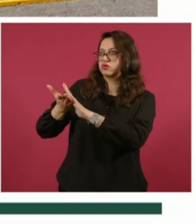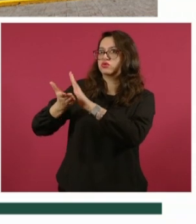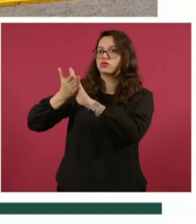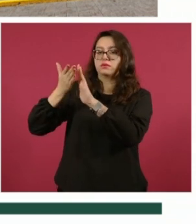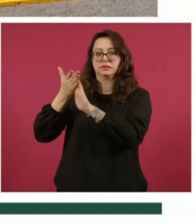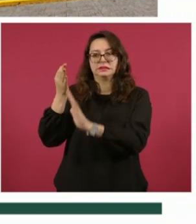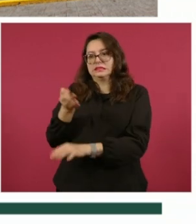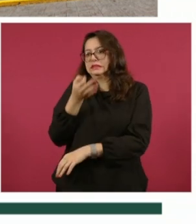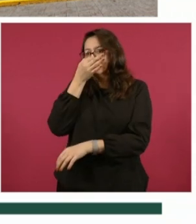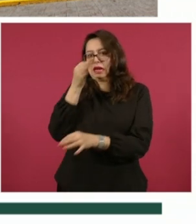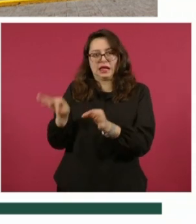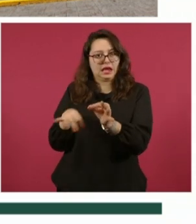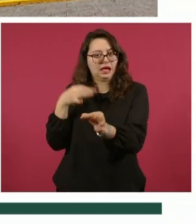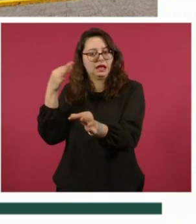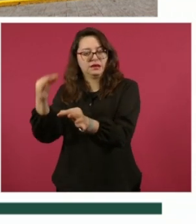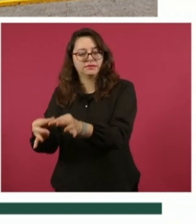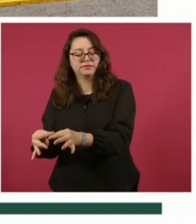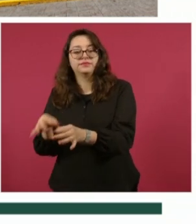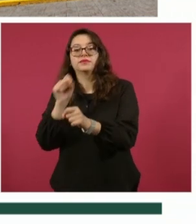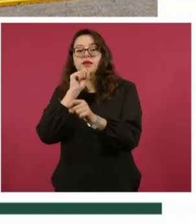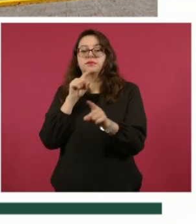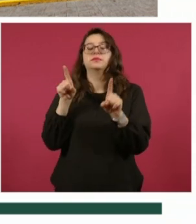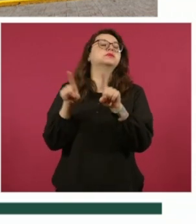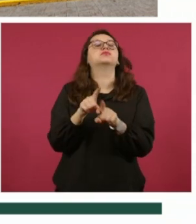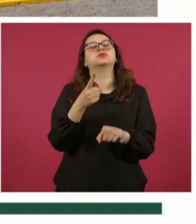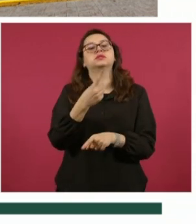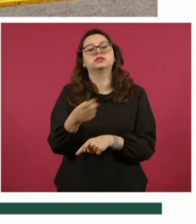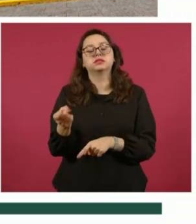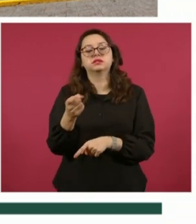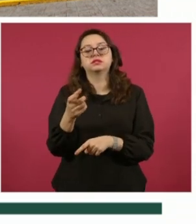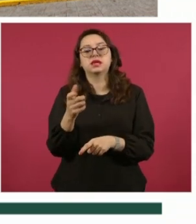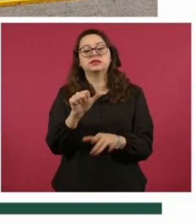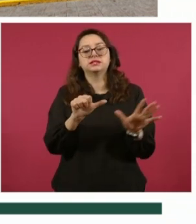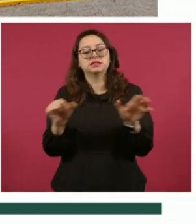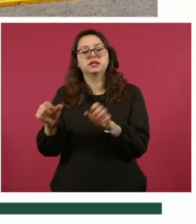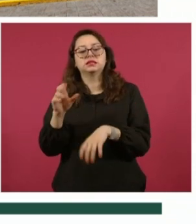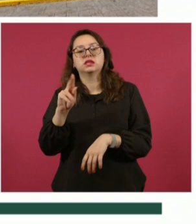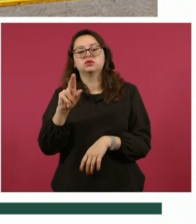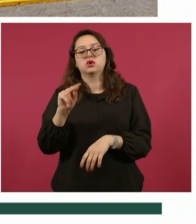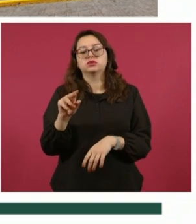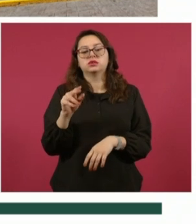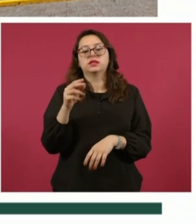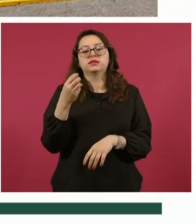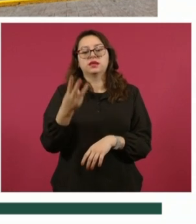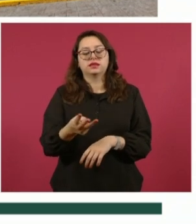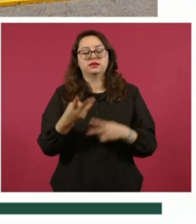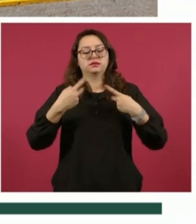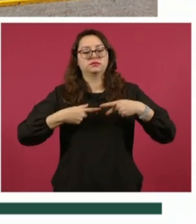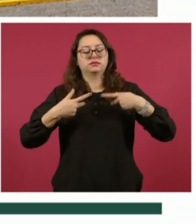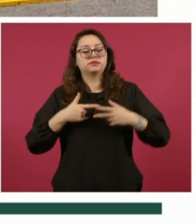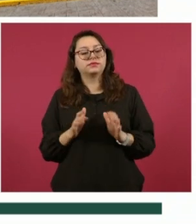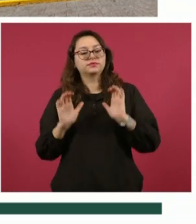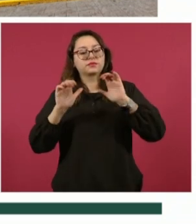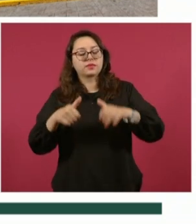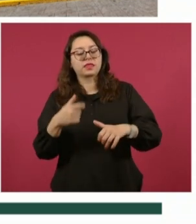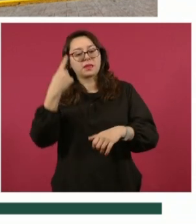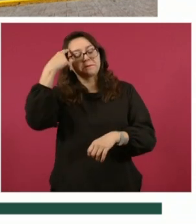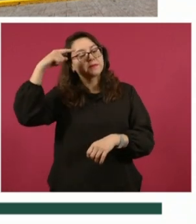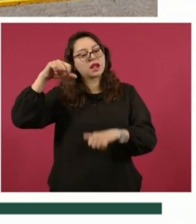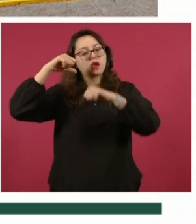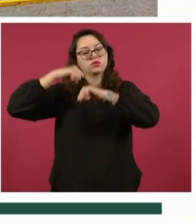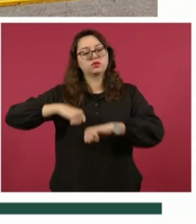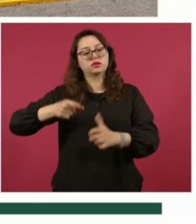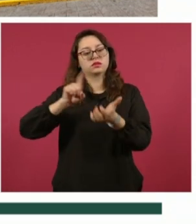además 183 equipos y se están integrando 683 personas para cuerpos de gobierno y para equipos